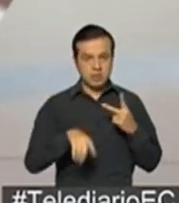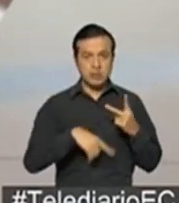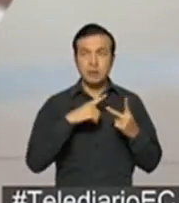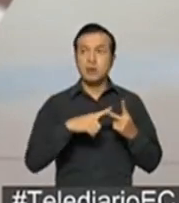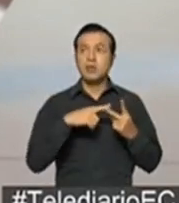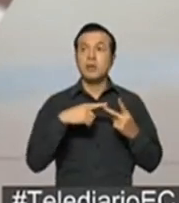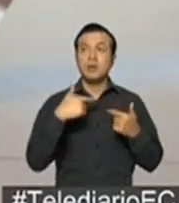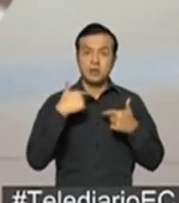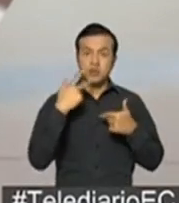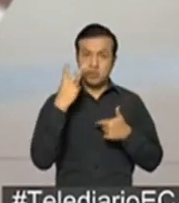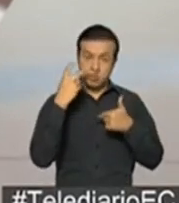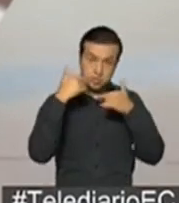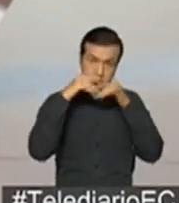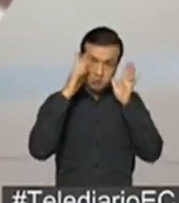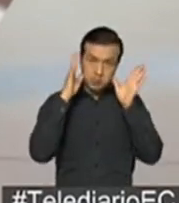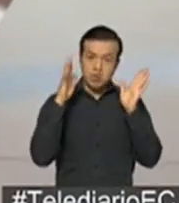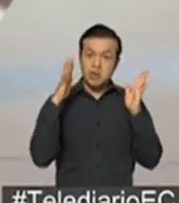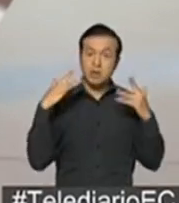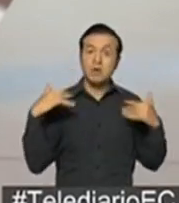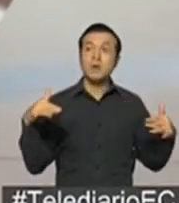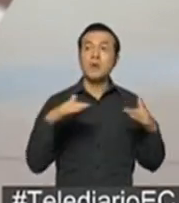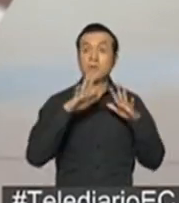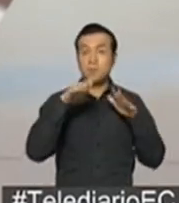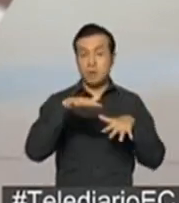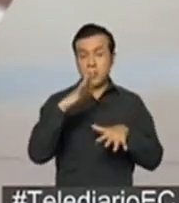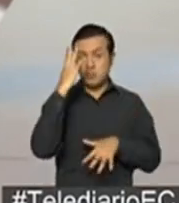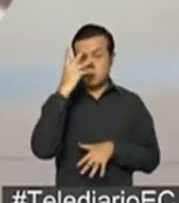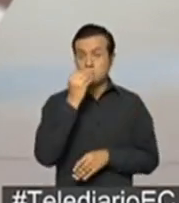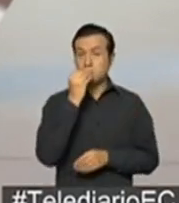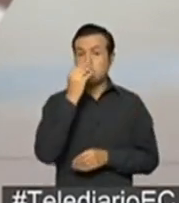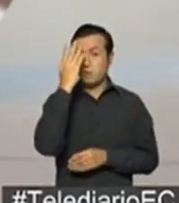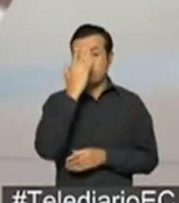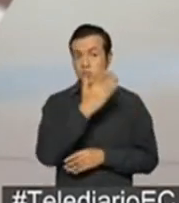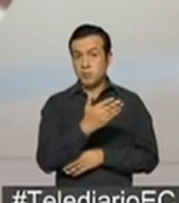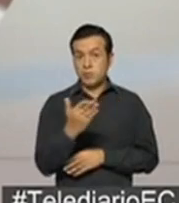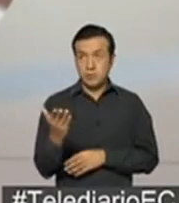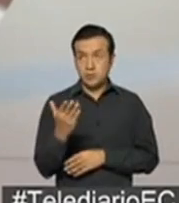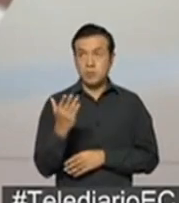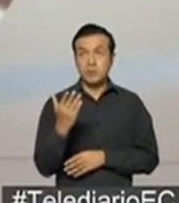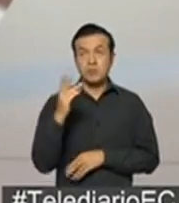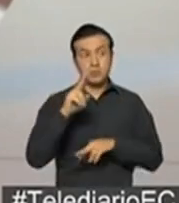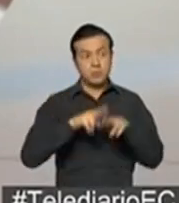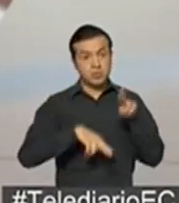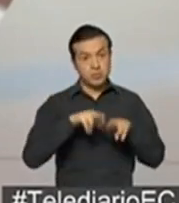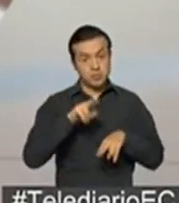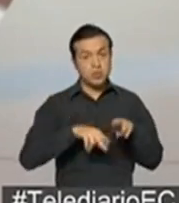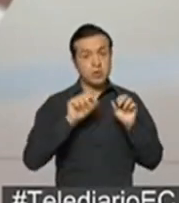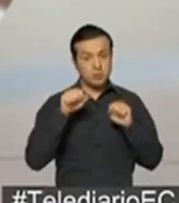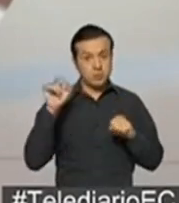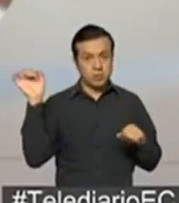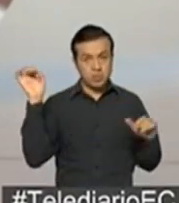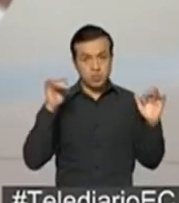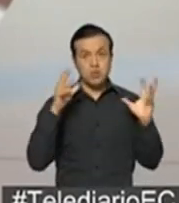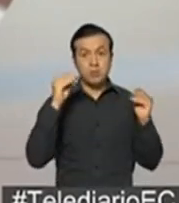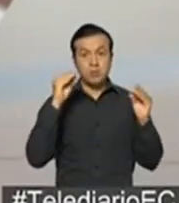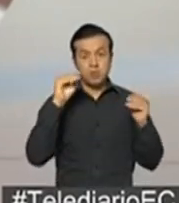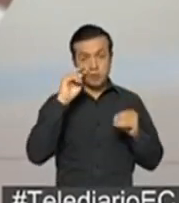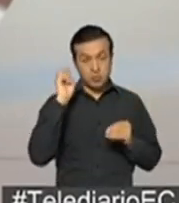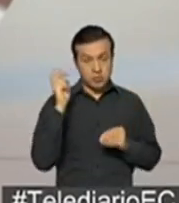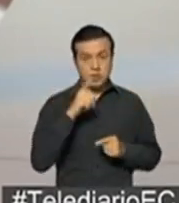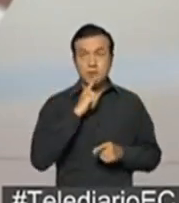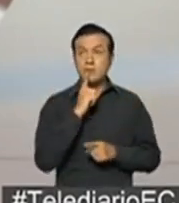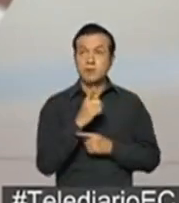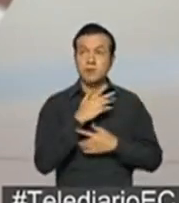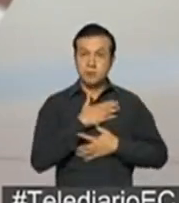año, lo que tenemos son nuestras playas, que son muy lindas y que también tienen infraestructura como para recibir a muchos turistas y